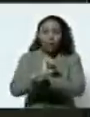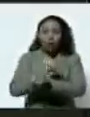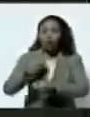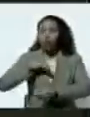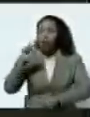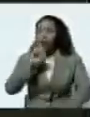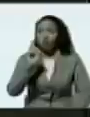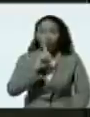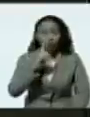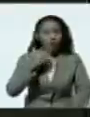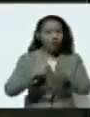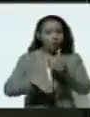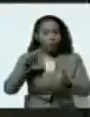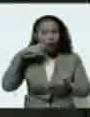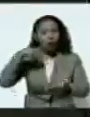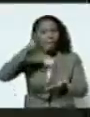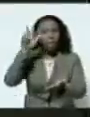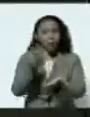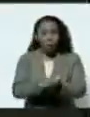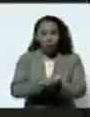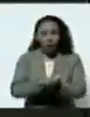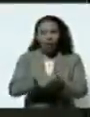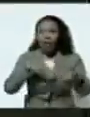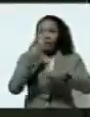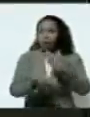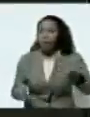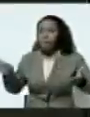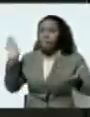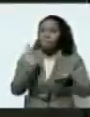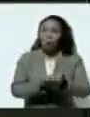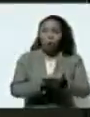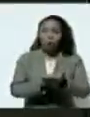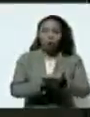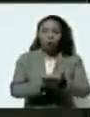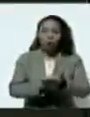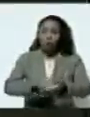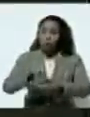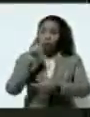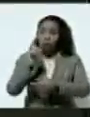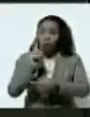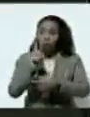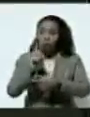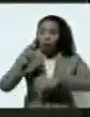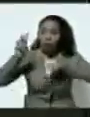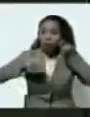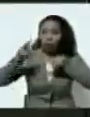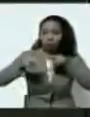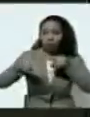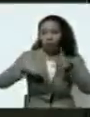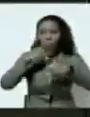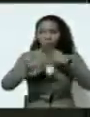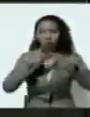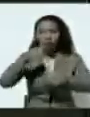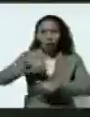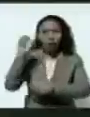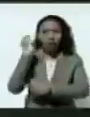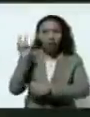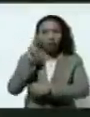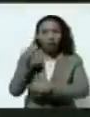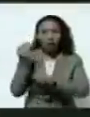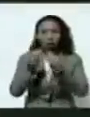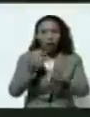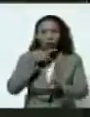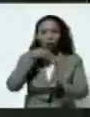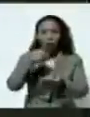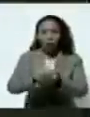vamos a avalar que se imponga un expediente de narcopolítica en Venezuela, como bien